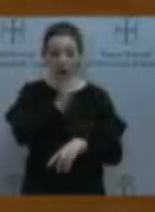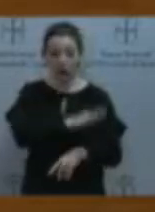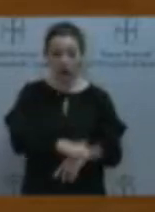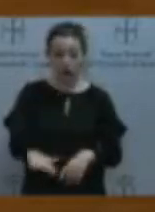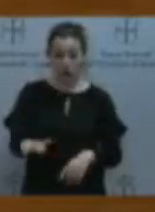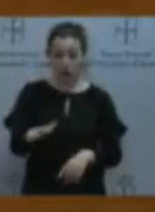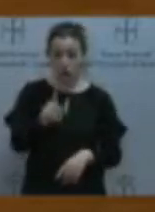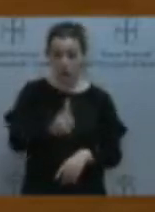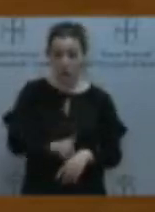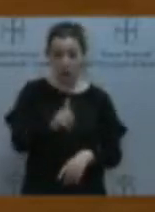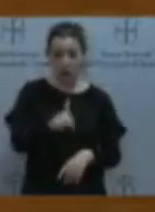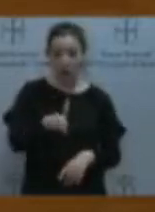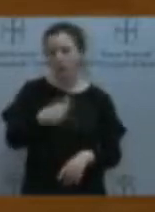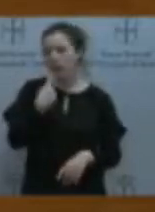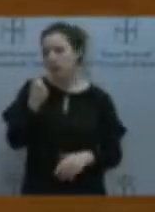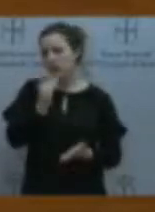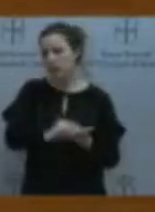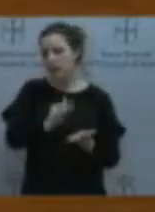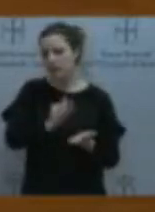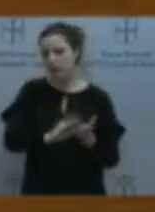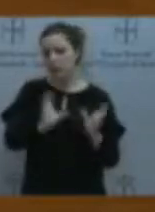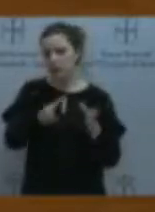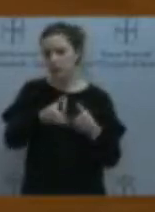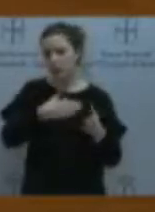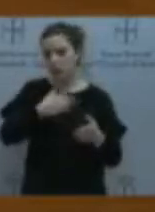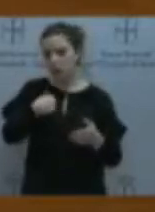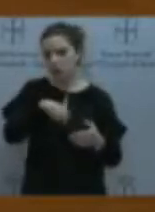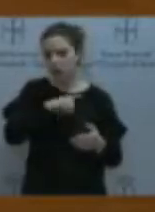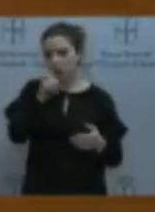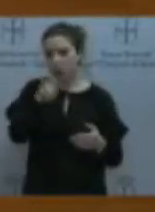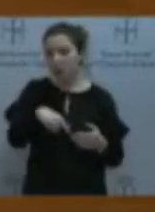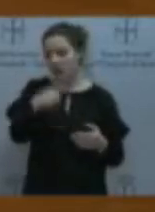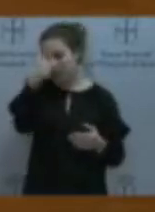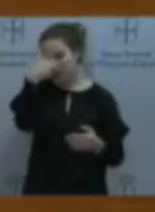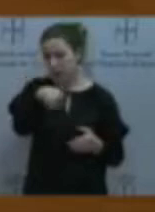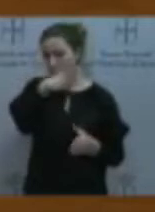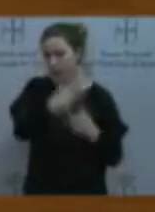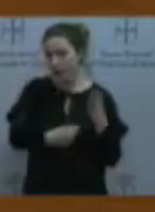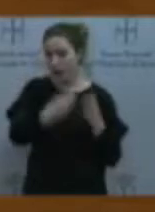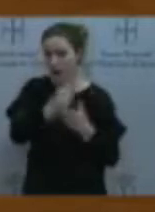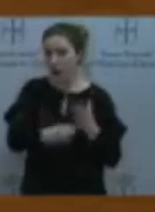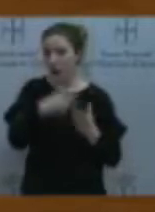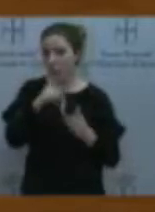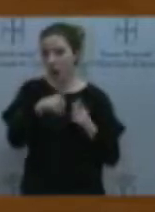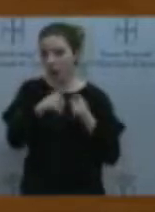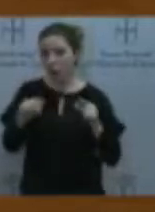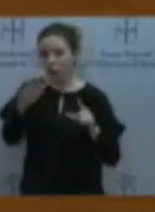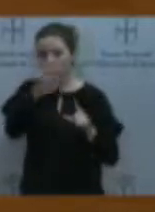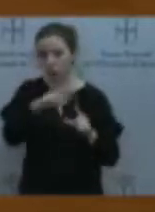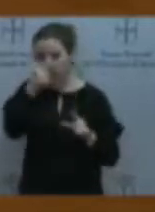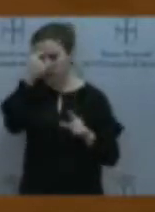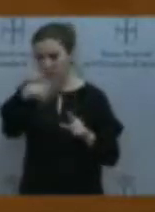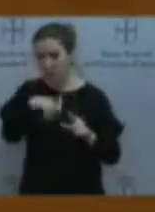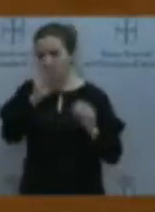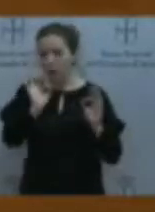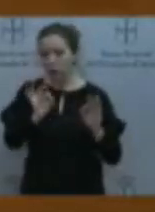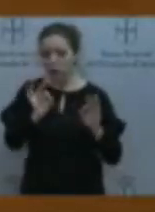Cheva, siguiendo las incidencias por toda Asturias, desde el principio, y a medida que